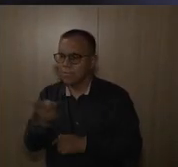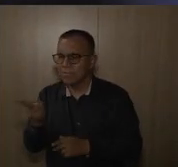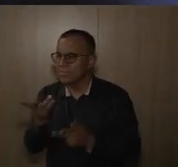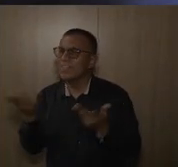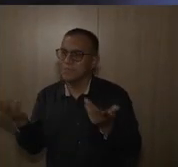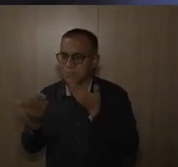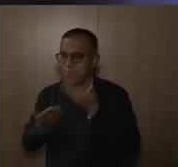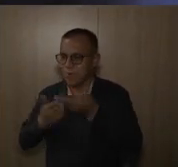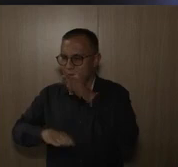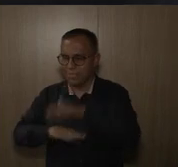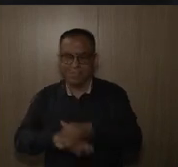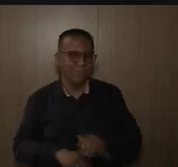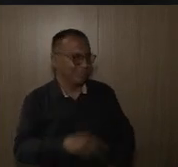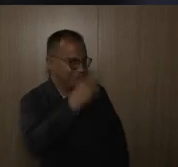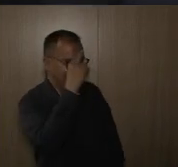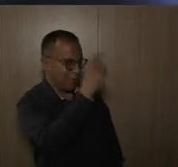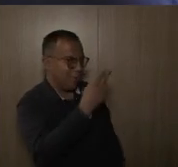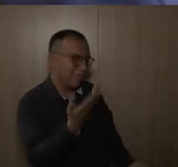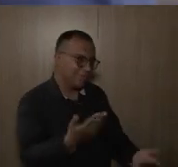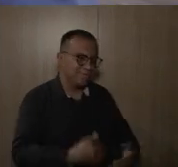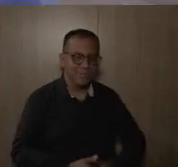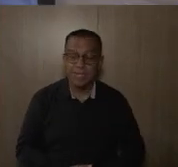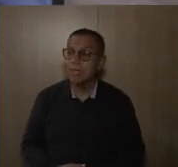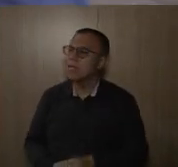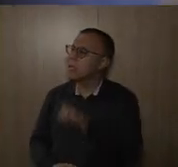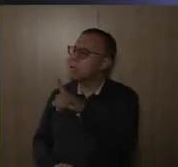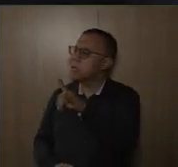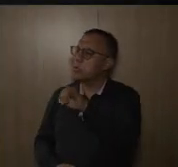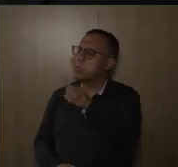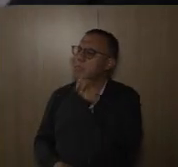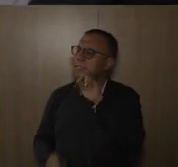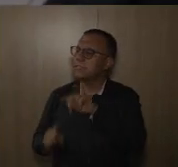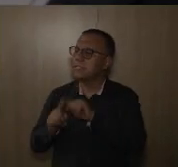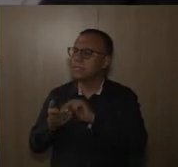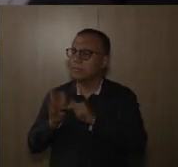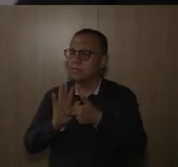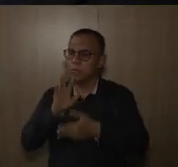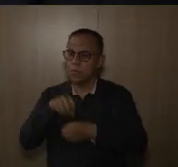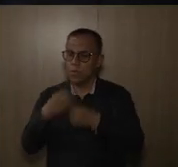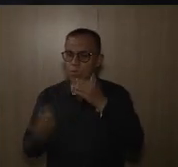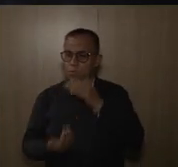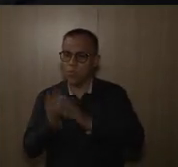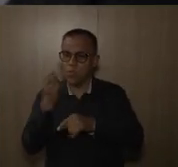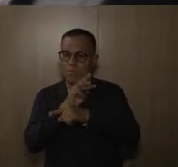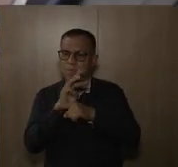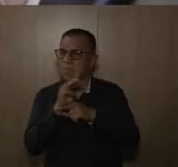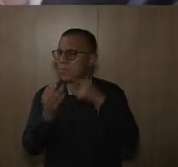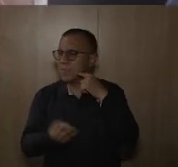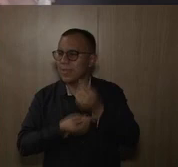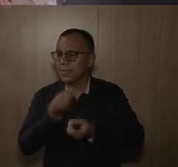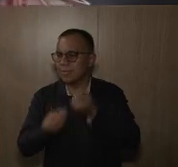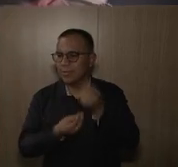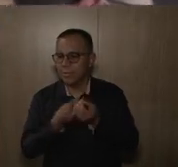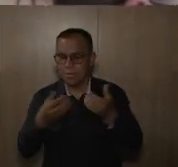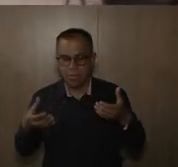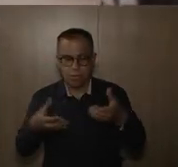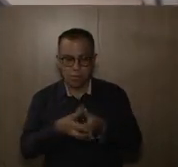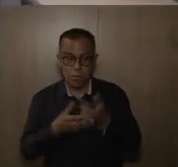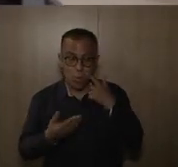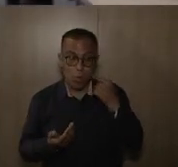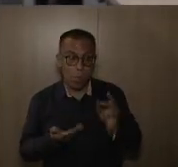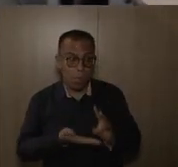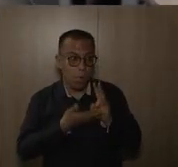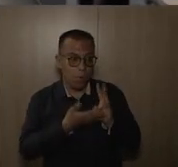¿Cómo están? Hola, Andrés. Muy bien, gracias. Luis, el rol de los secretarios técnicos en la plataforma Nuevos Haces, ¿cuál es? Bueno, nosotros como secretarios técnicos de